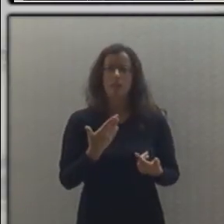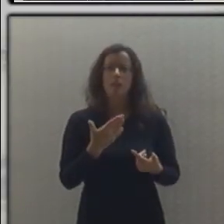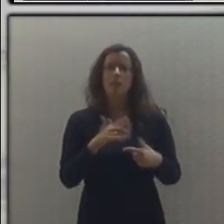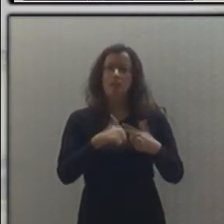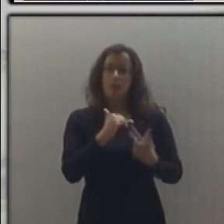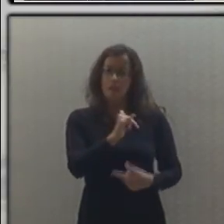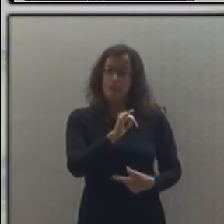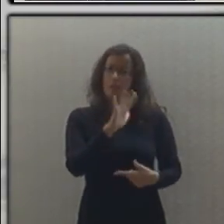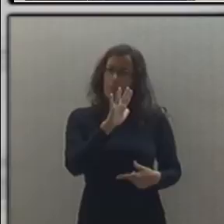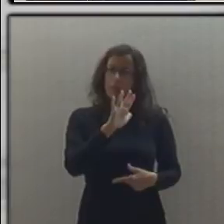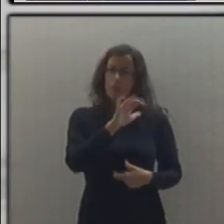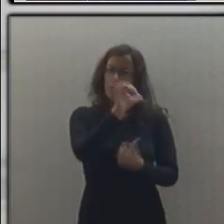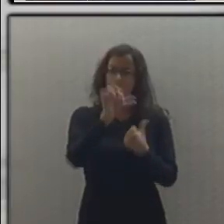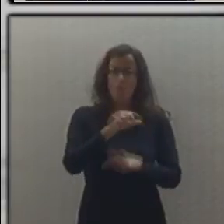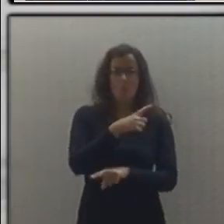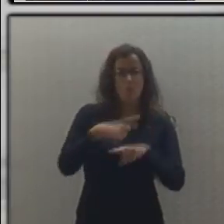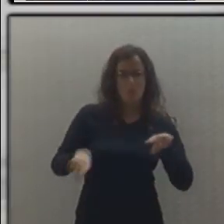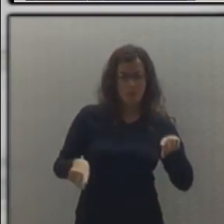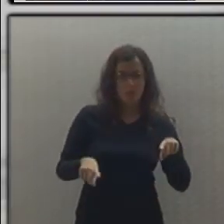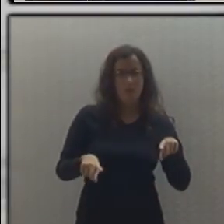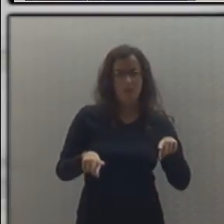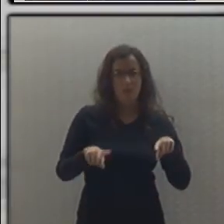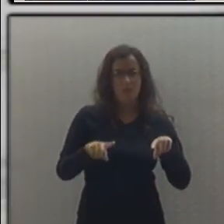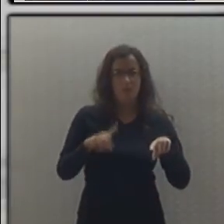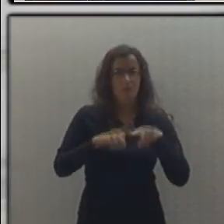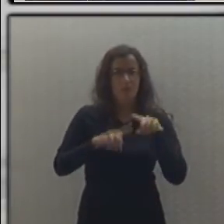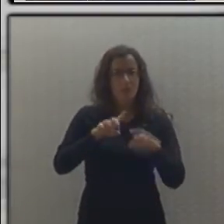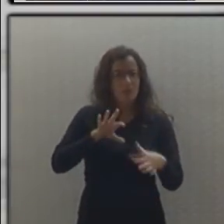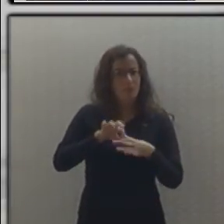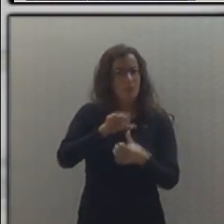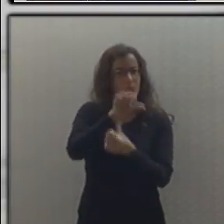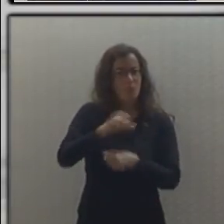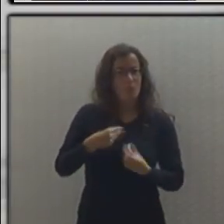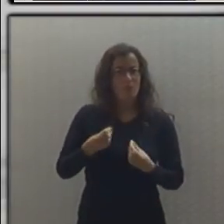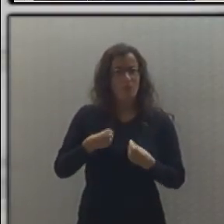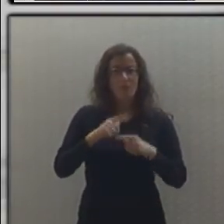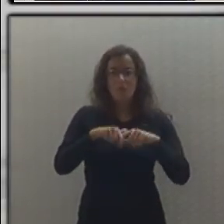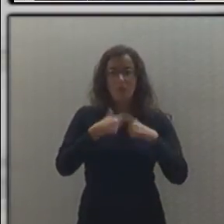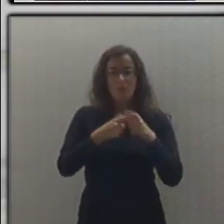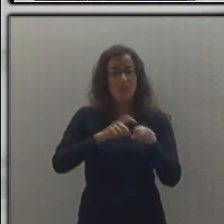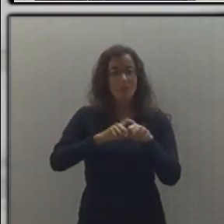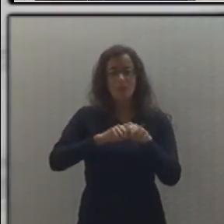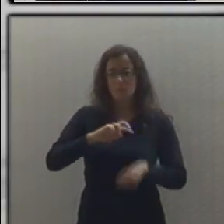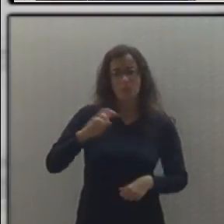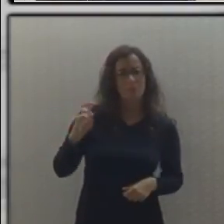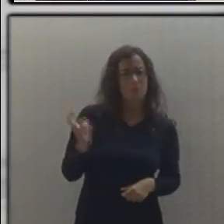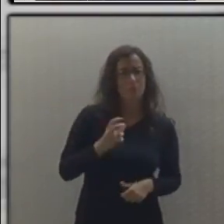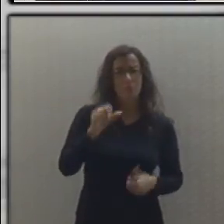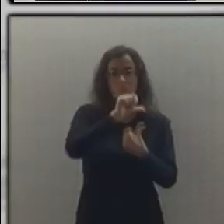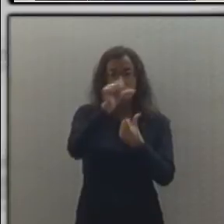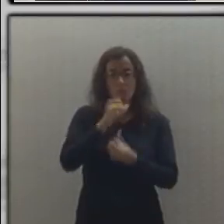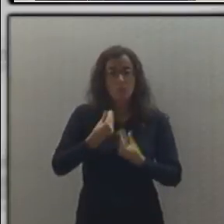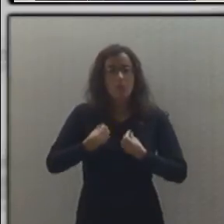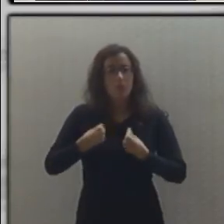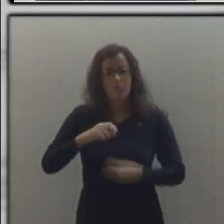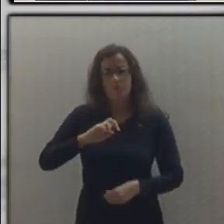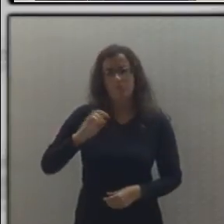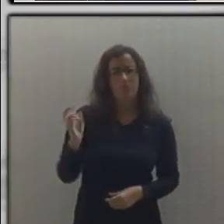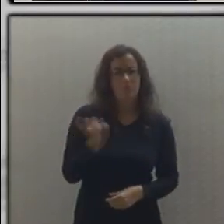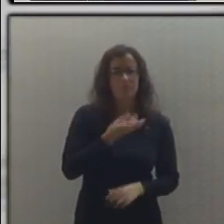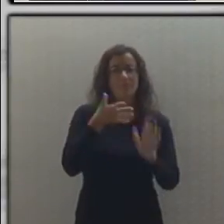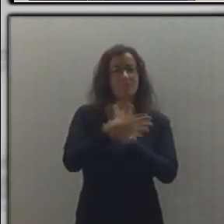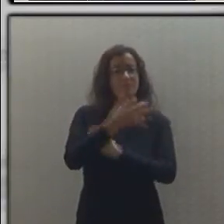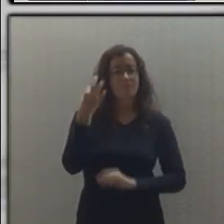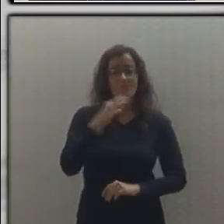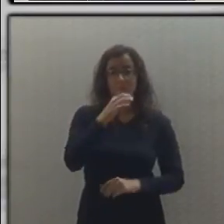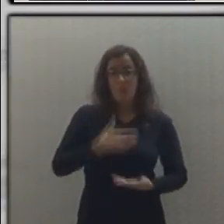muy distintas ligada a estos modos de vida. Existen muchos tipos de familia y muchos modos de vida, con lo cual la